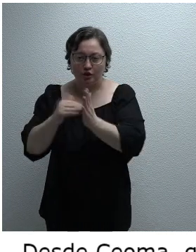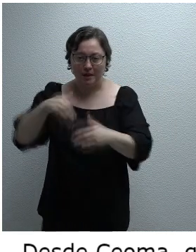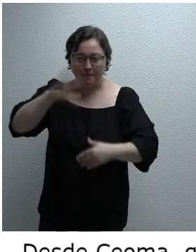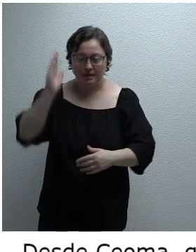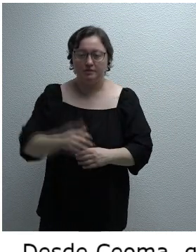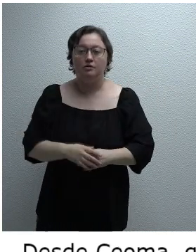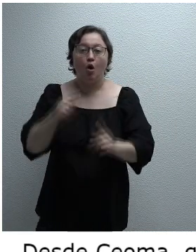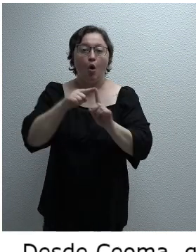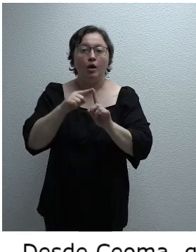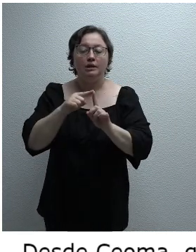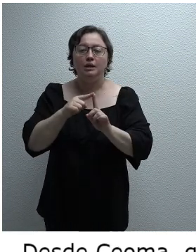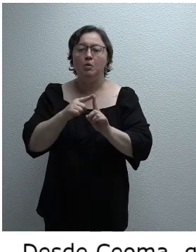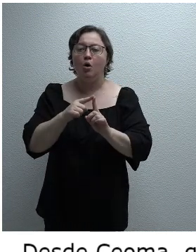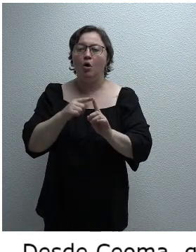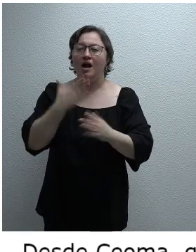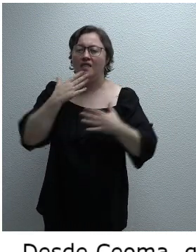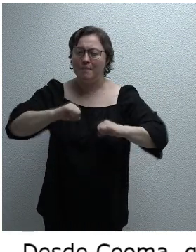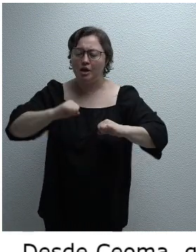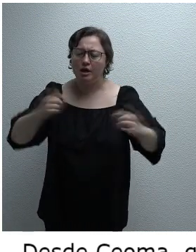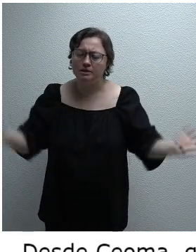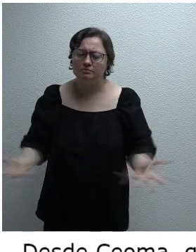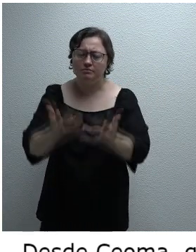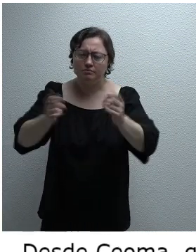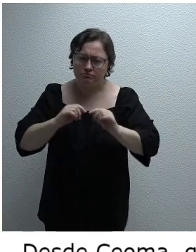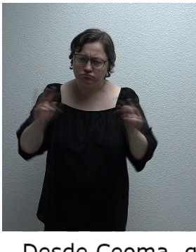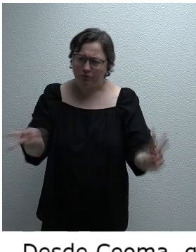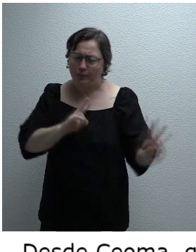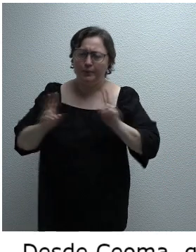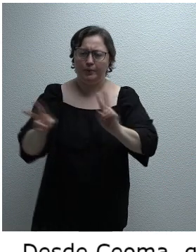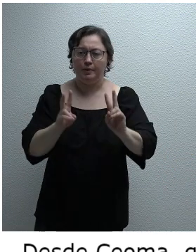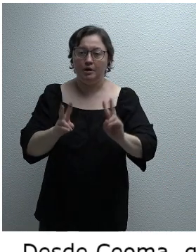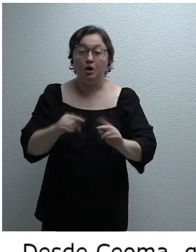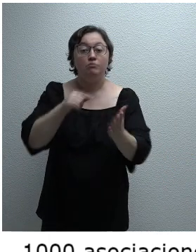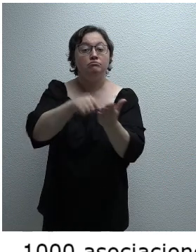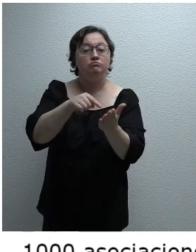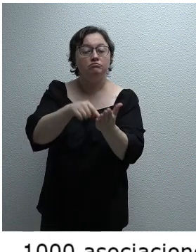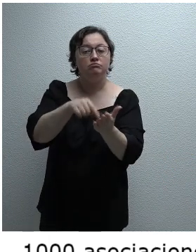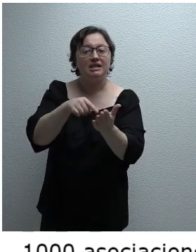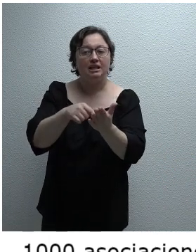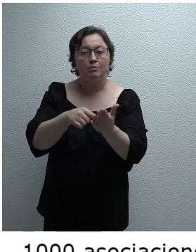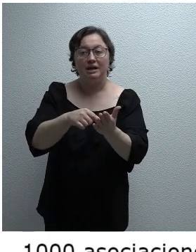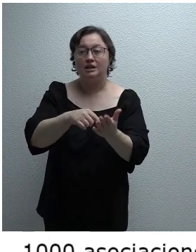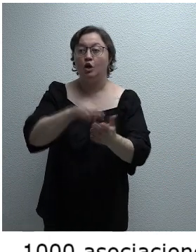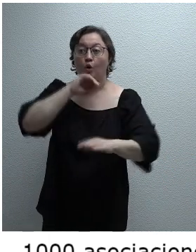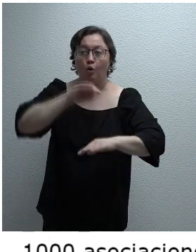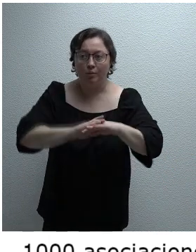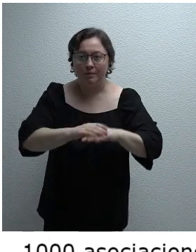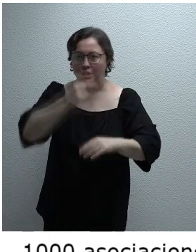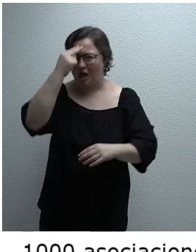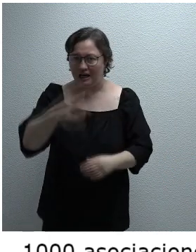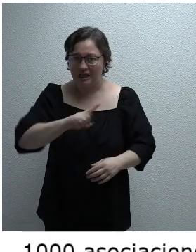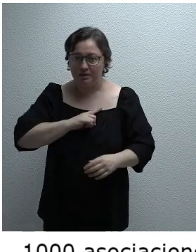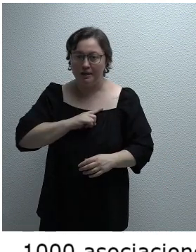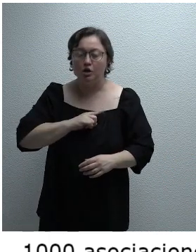un envejecimiento activo, defendemos y exigimos el cumplimiento y el respeto del derecho a